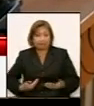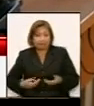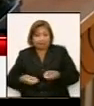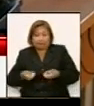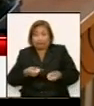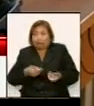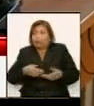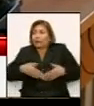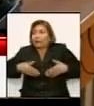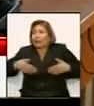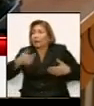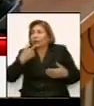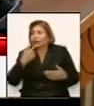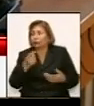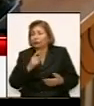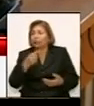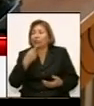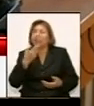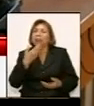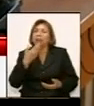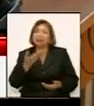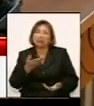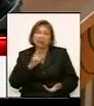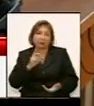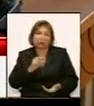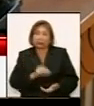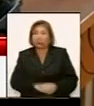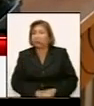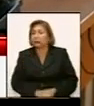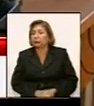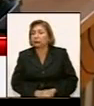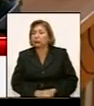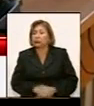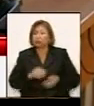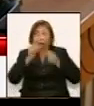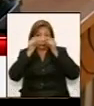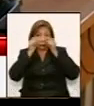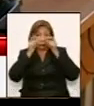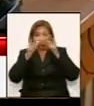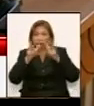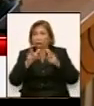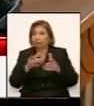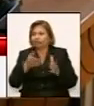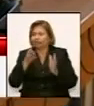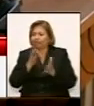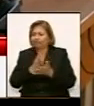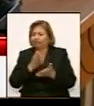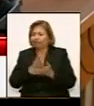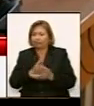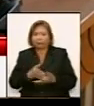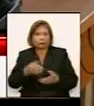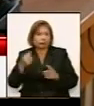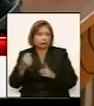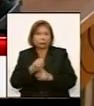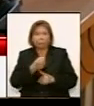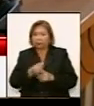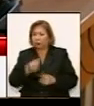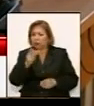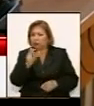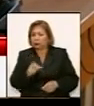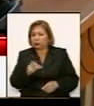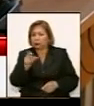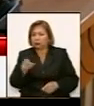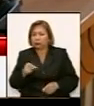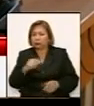qué se puede decir y quién lo puede decir o no. Una segunda impresión es que hay mucha impunidad alrededor de la violencia de género en